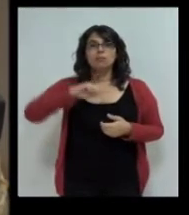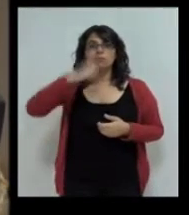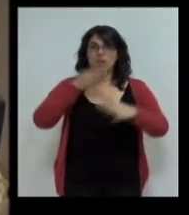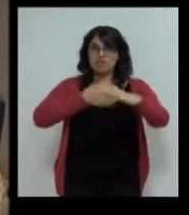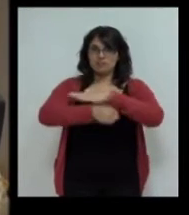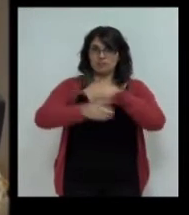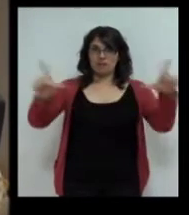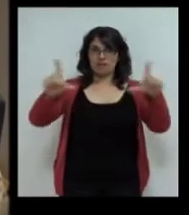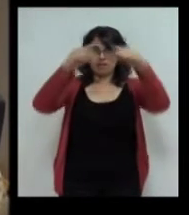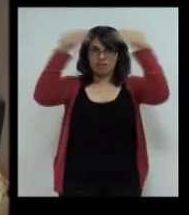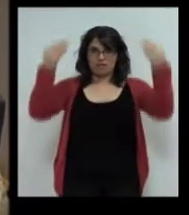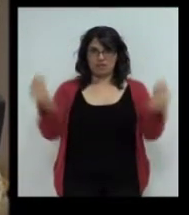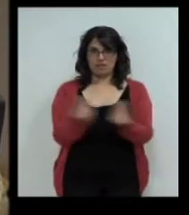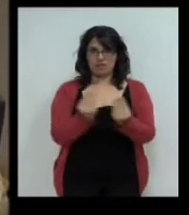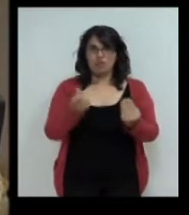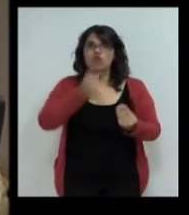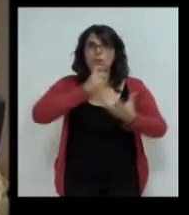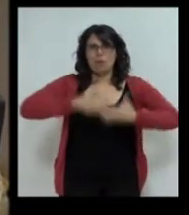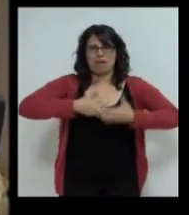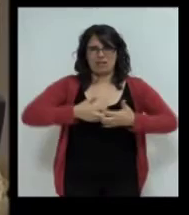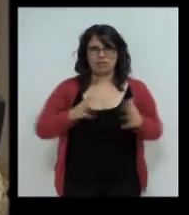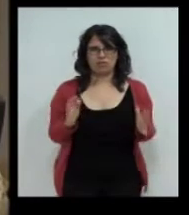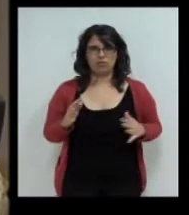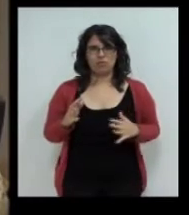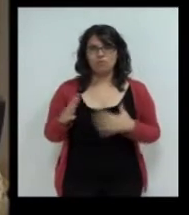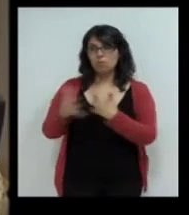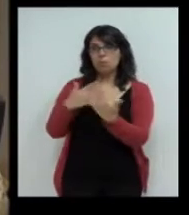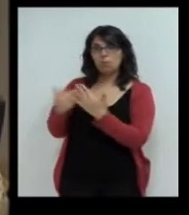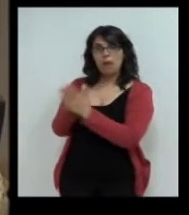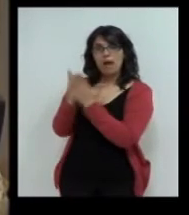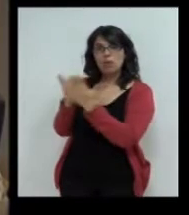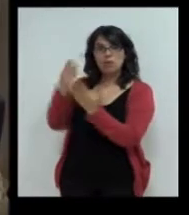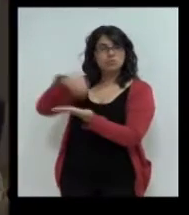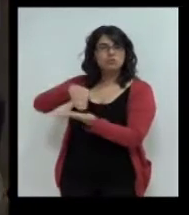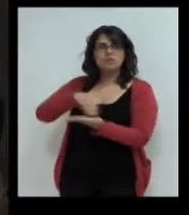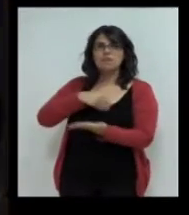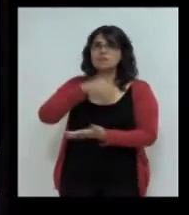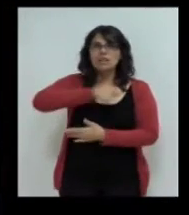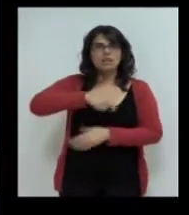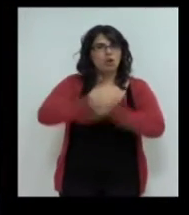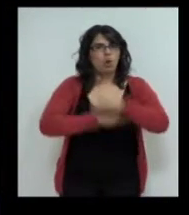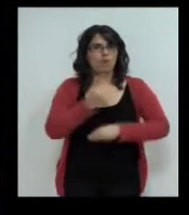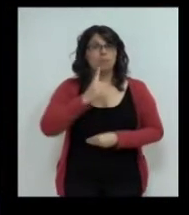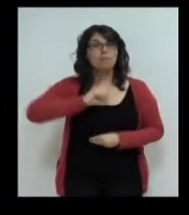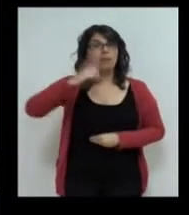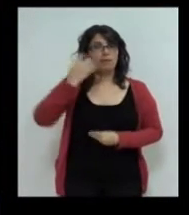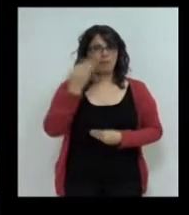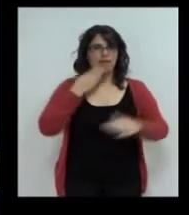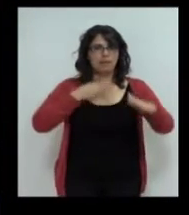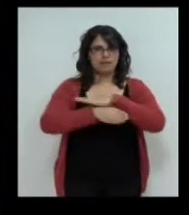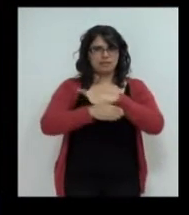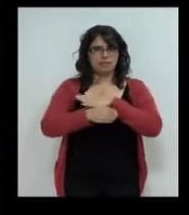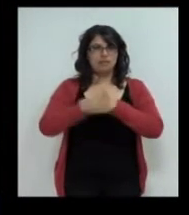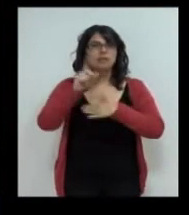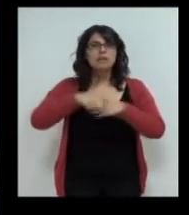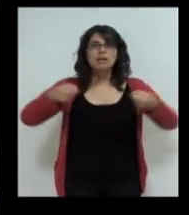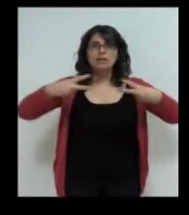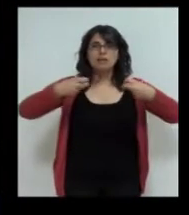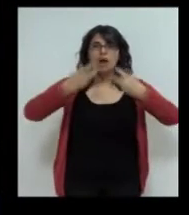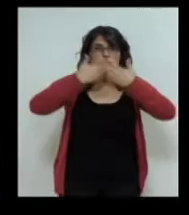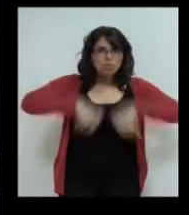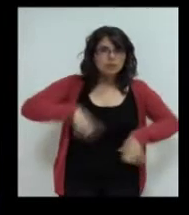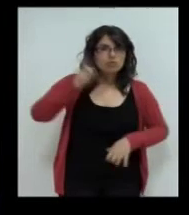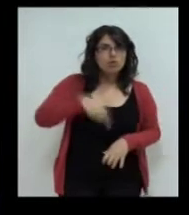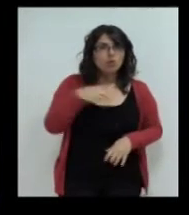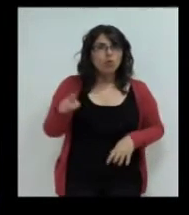coger el manual, la gente no lo utiliza. Entonces, cuando lo arrancas por primera vez, tiene que ser accesible para configurarlo. Aparecen los subtítulos o no por defecto. En la configuración,